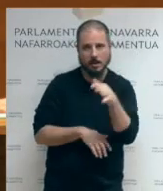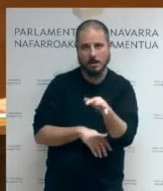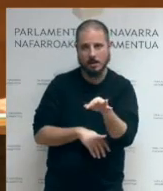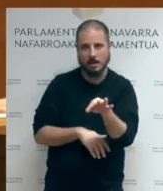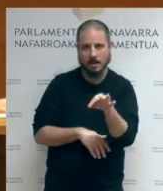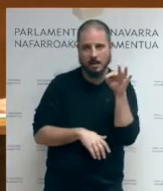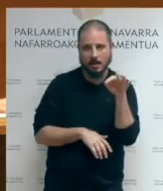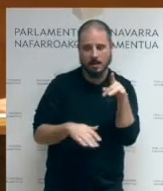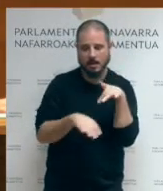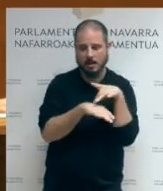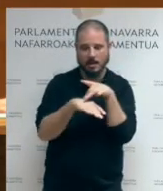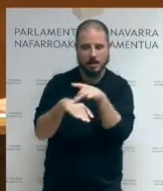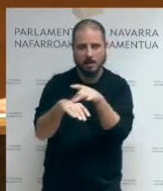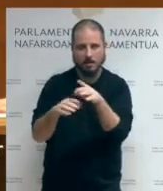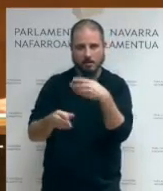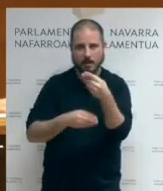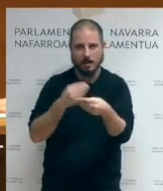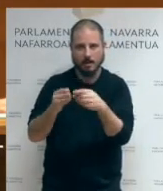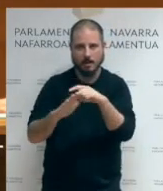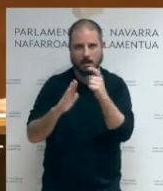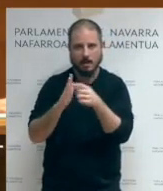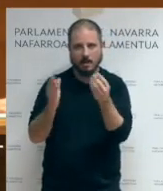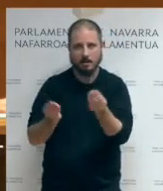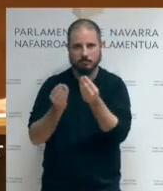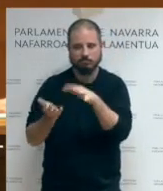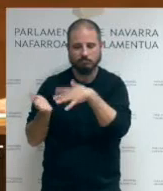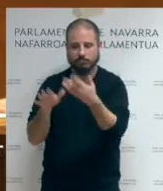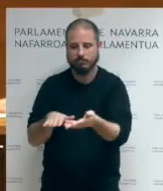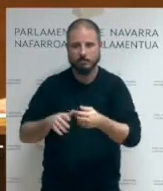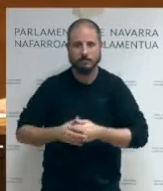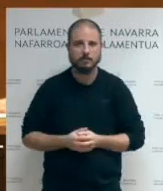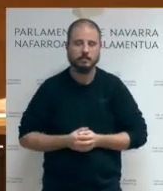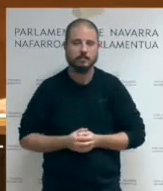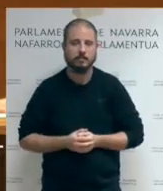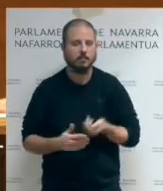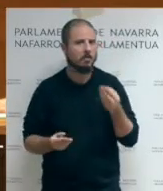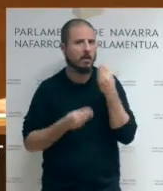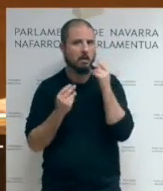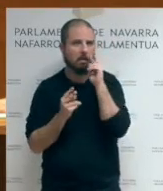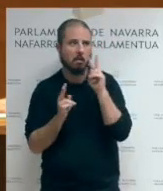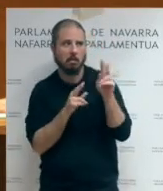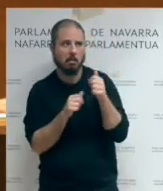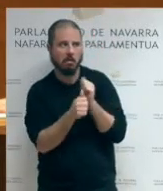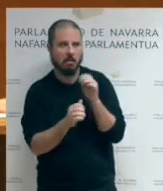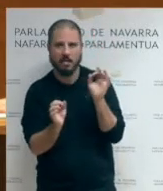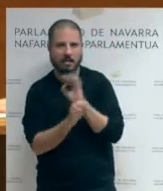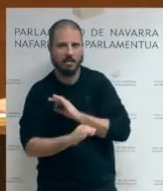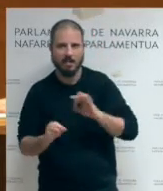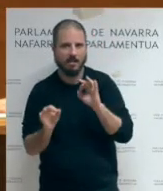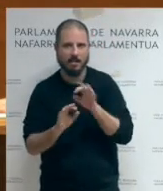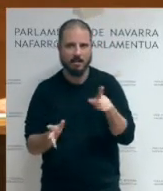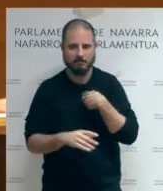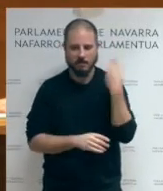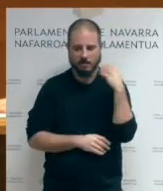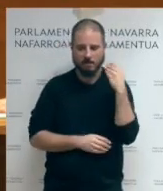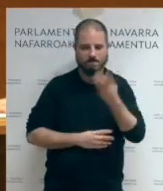para desarrollar en su totalidad la LORAFNA. Y debemos hacerlo sin tener que mirar a nadie, ejerciendo nuestra foralidad porque nuestra